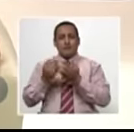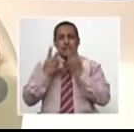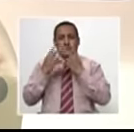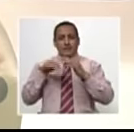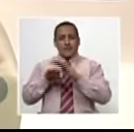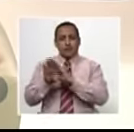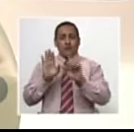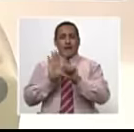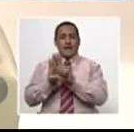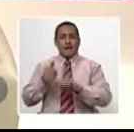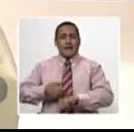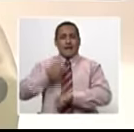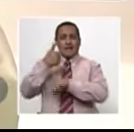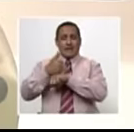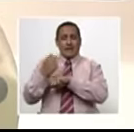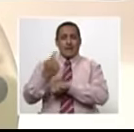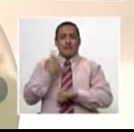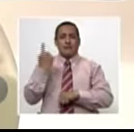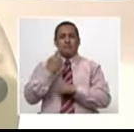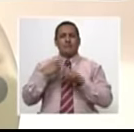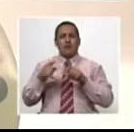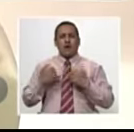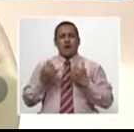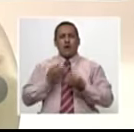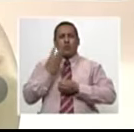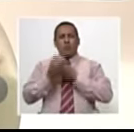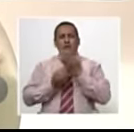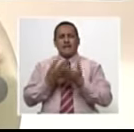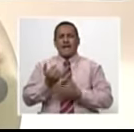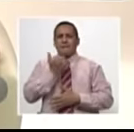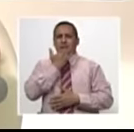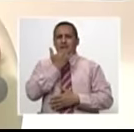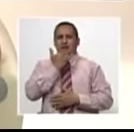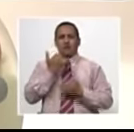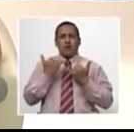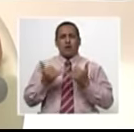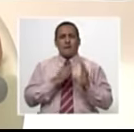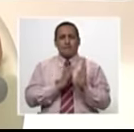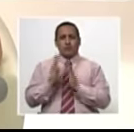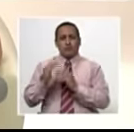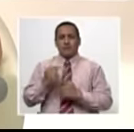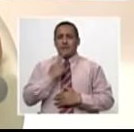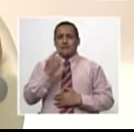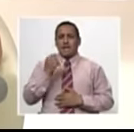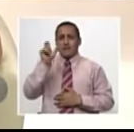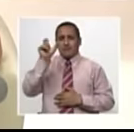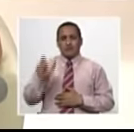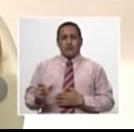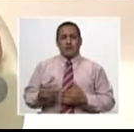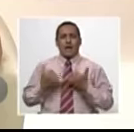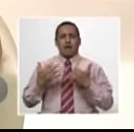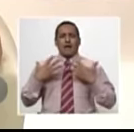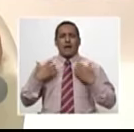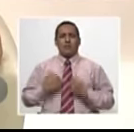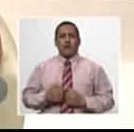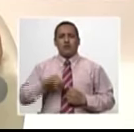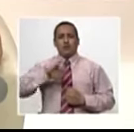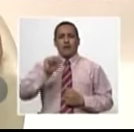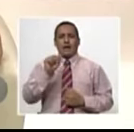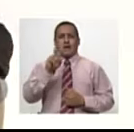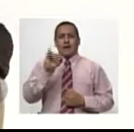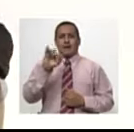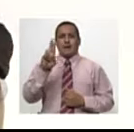de la Constitución para la descentralización, pero para que nos cuente qué ha pasado con este proceso se encuentra ahora con nosotros el doctor Javier